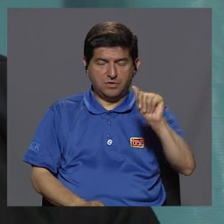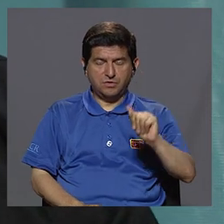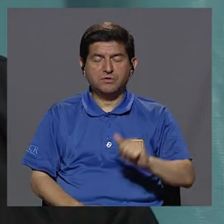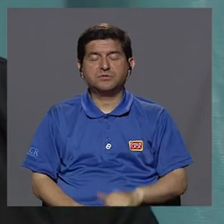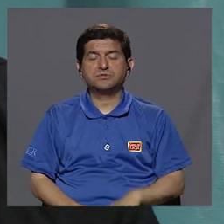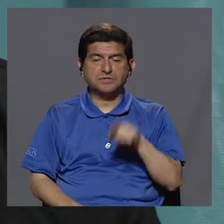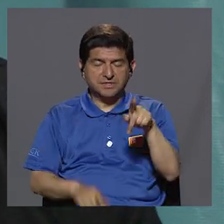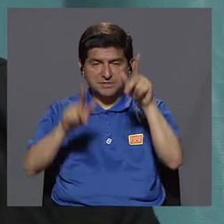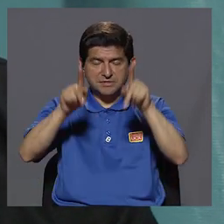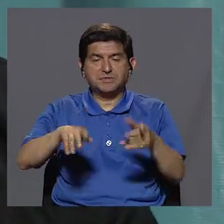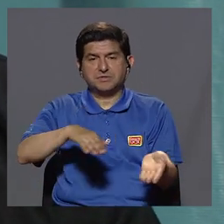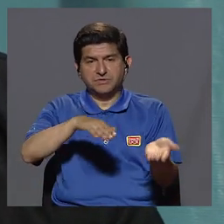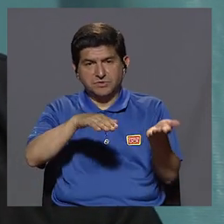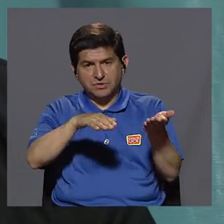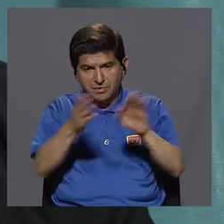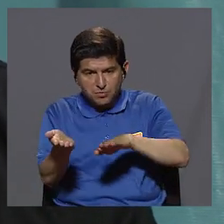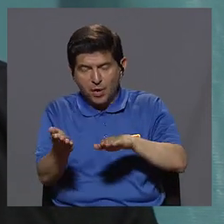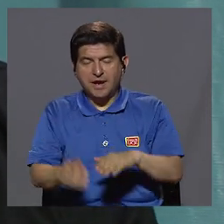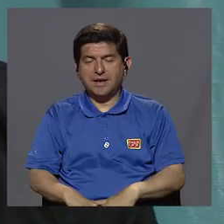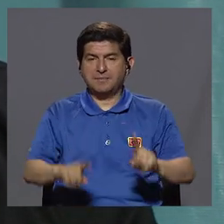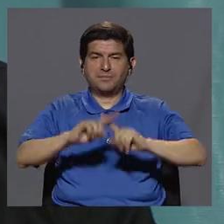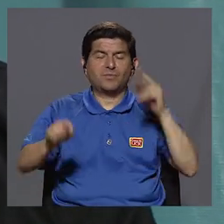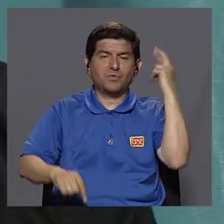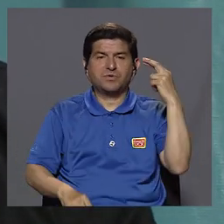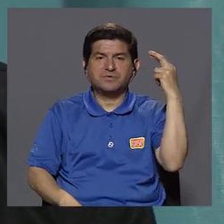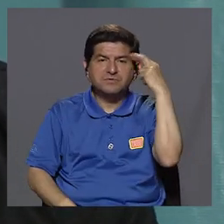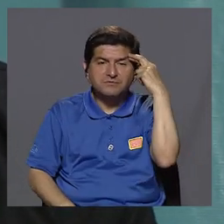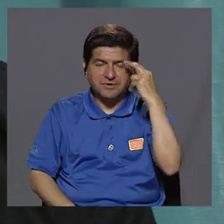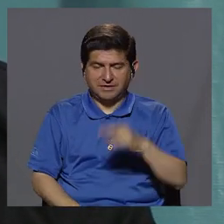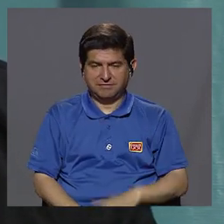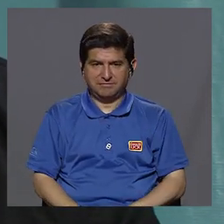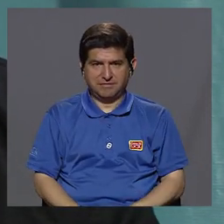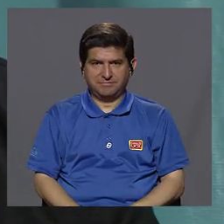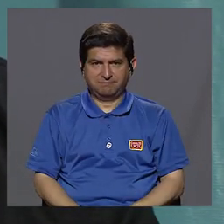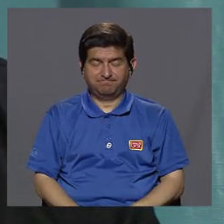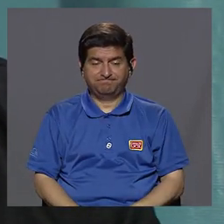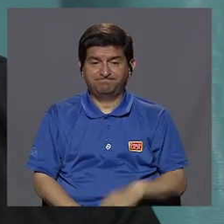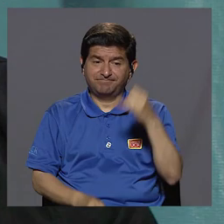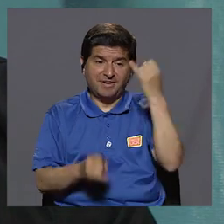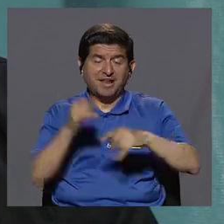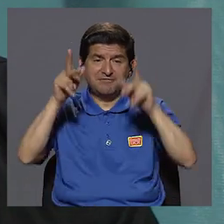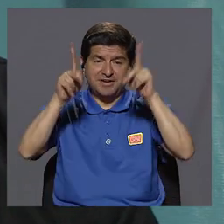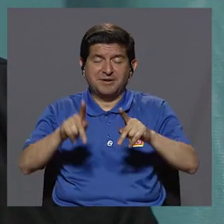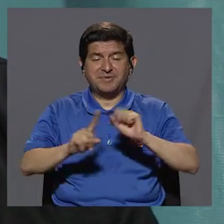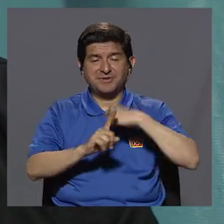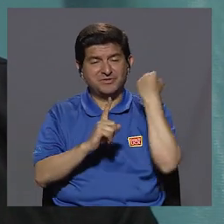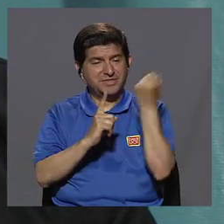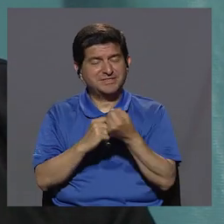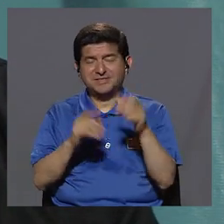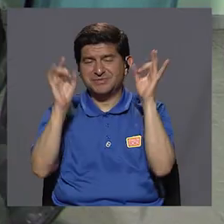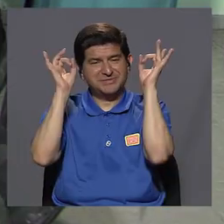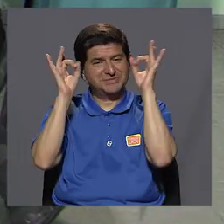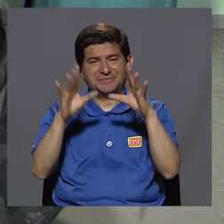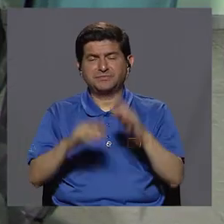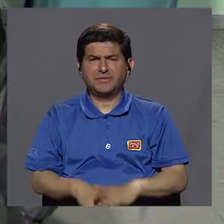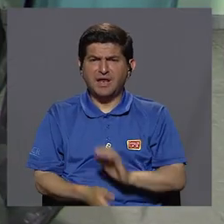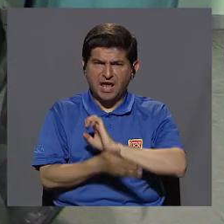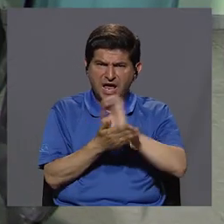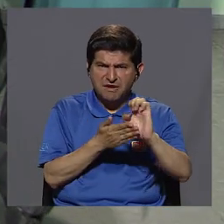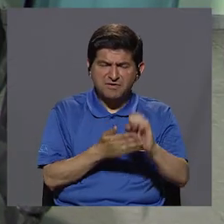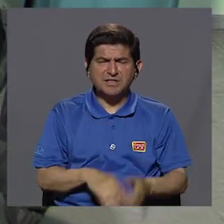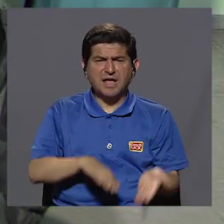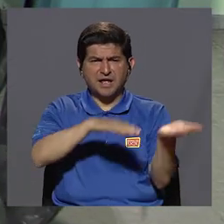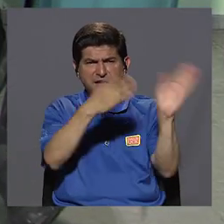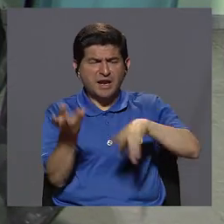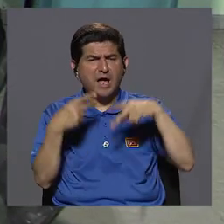sin muerte súbita y cadena y por diferentes circunstancias determinan con un desenlace trágico se puede evitar